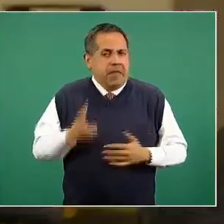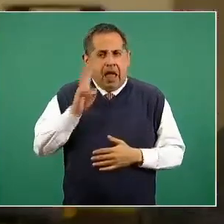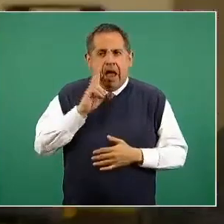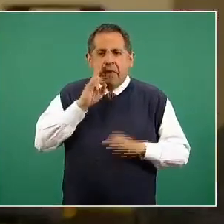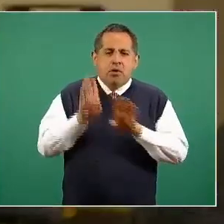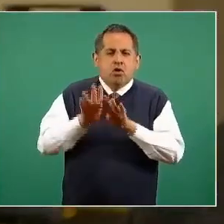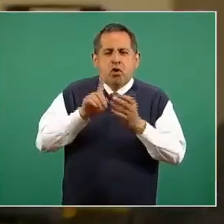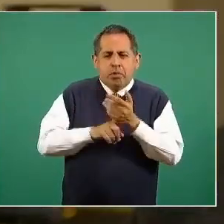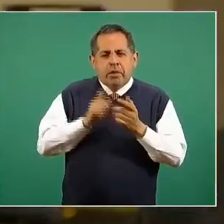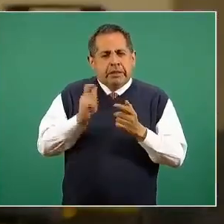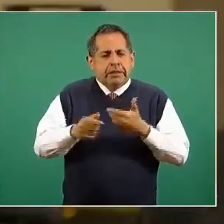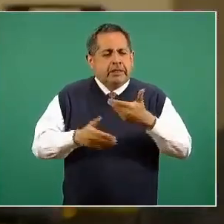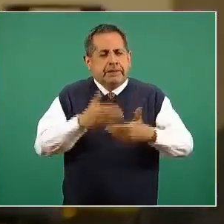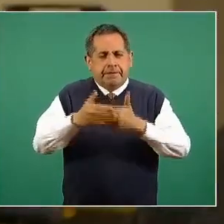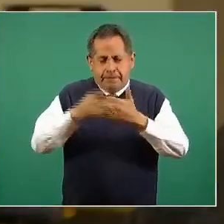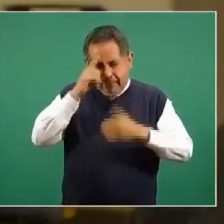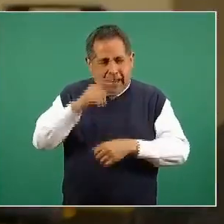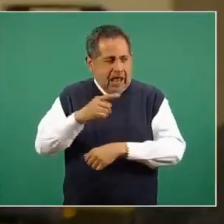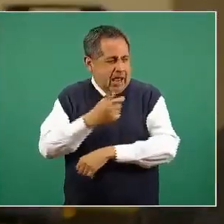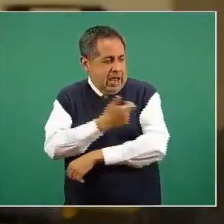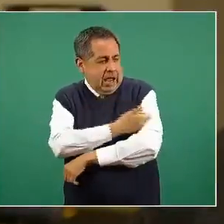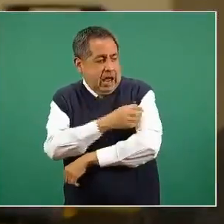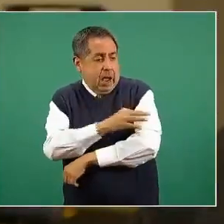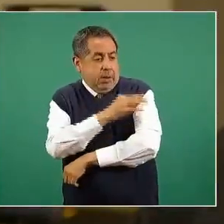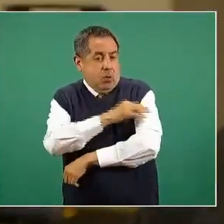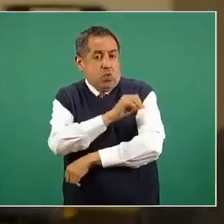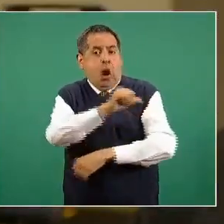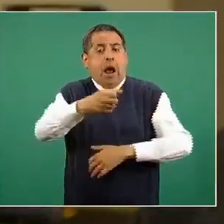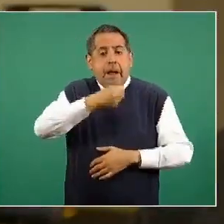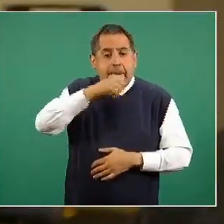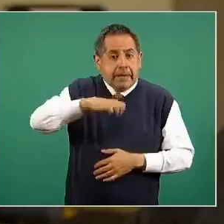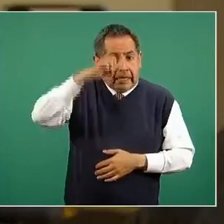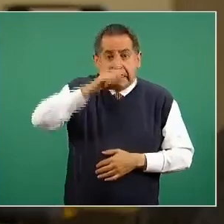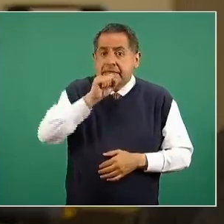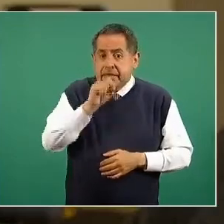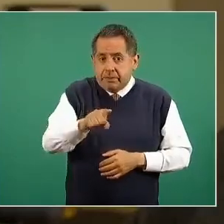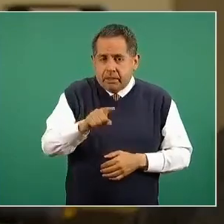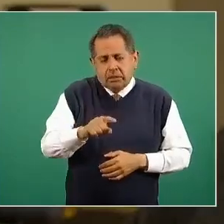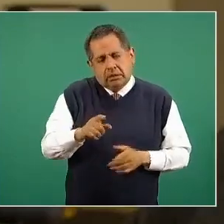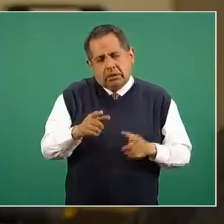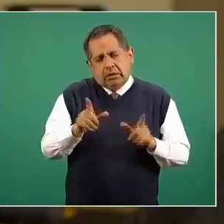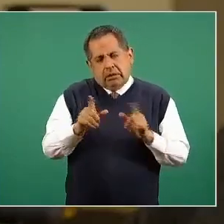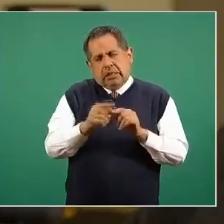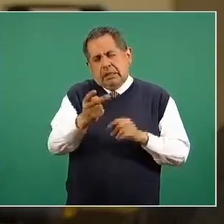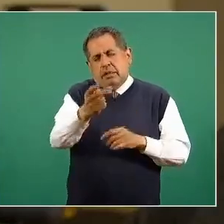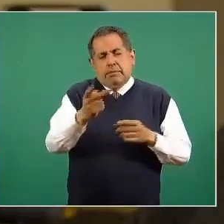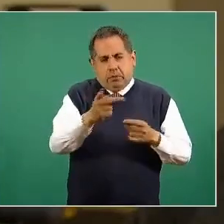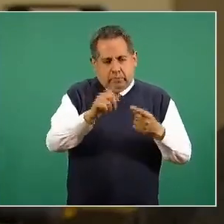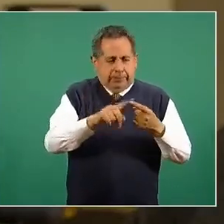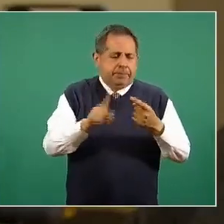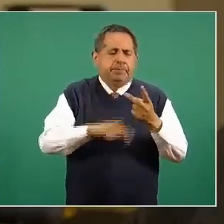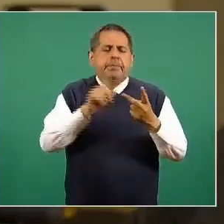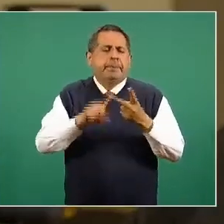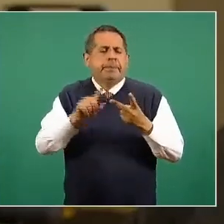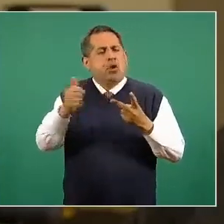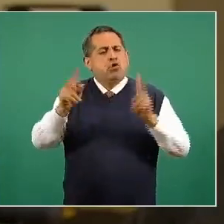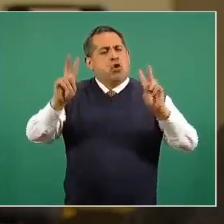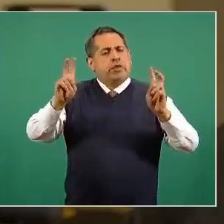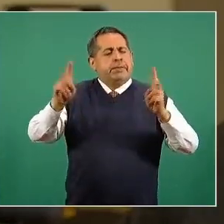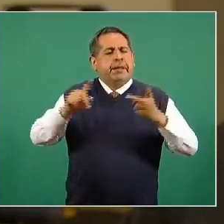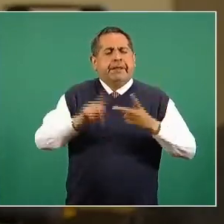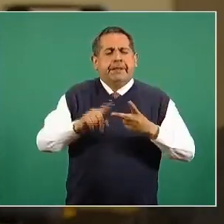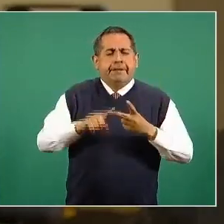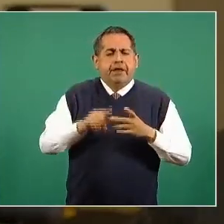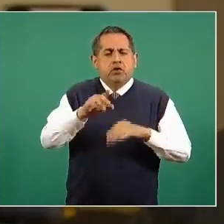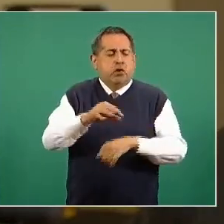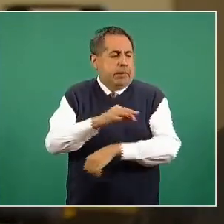utilizar también para la vacunación de adultos mayores, si se va a replicar. Eso sería por un lado. El otro tema que le quiero preguntar es